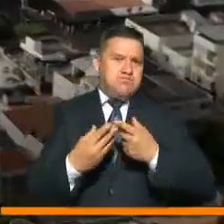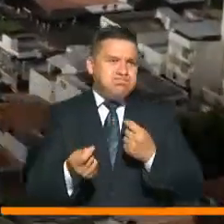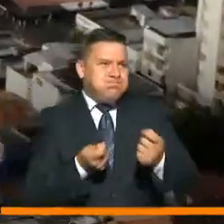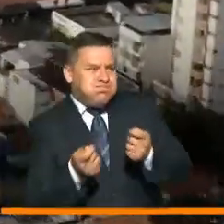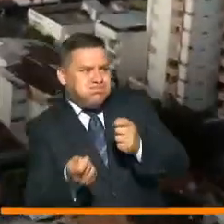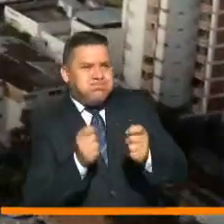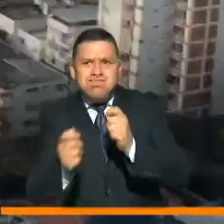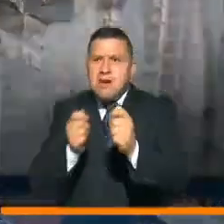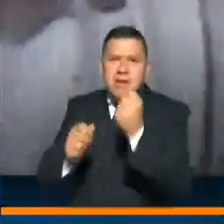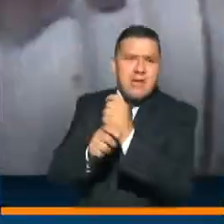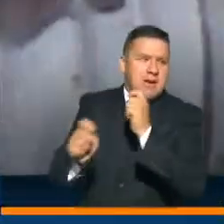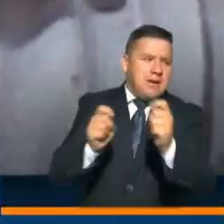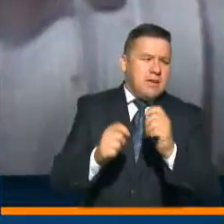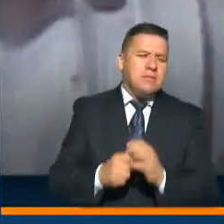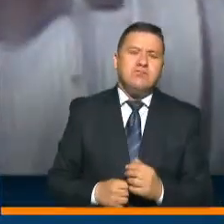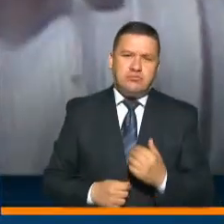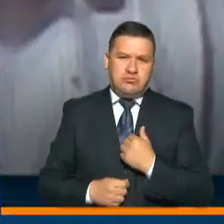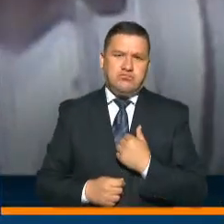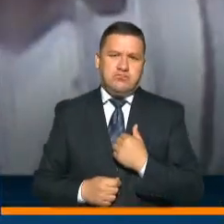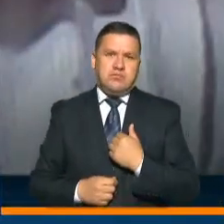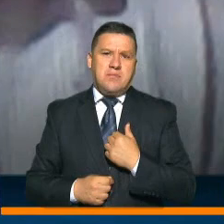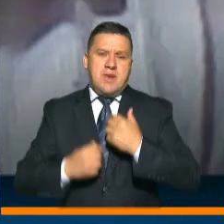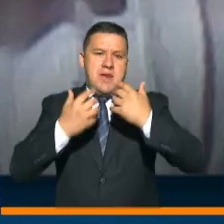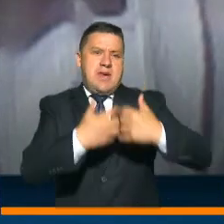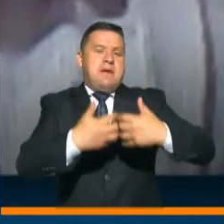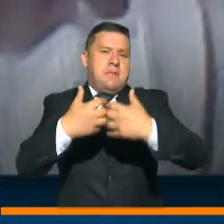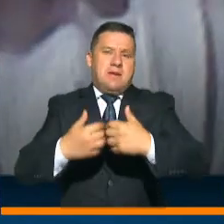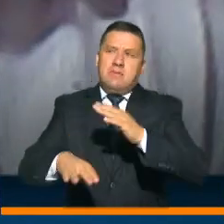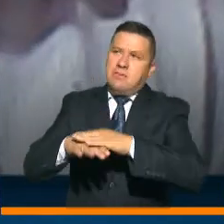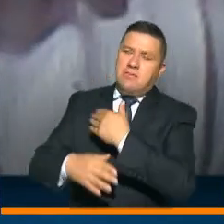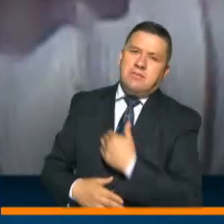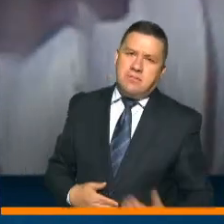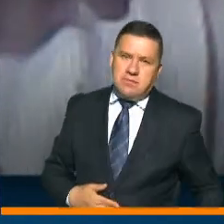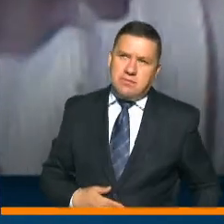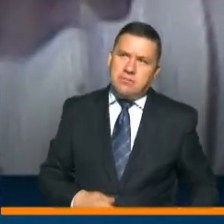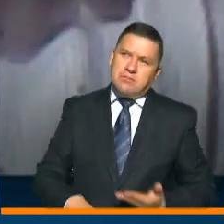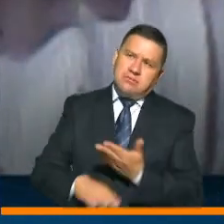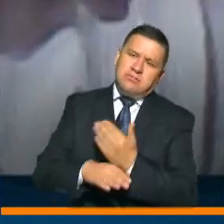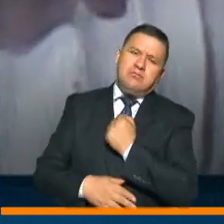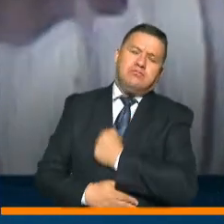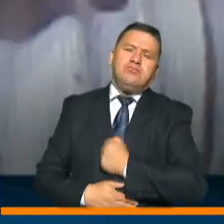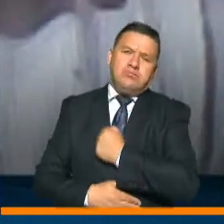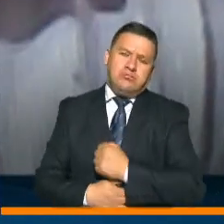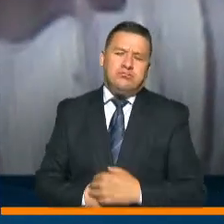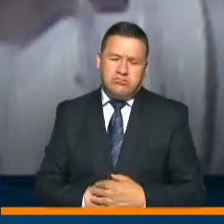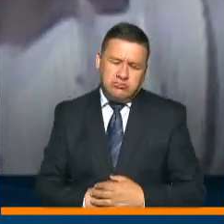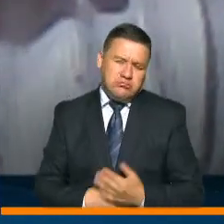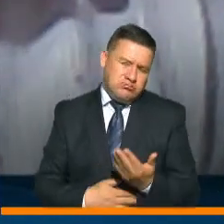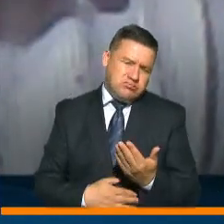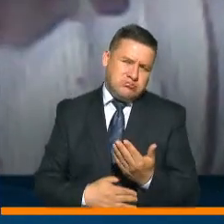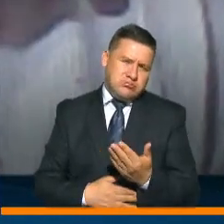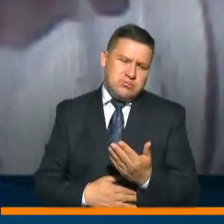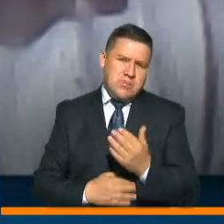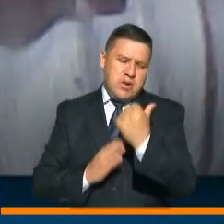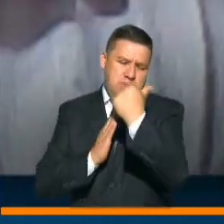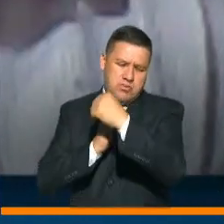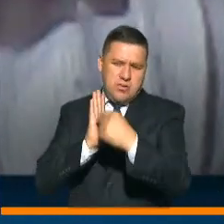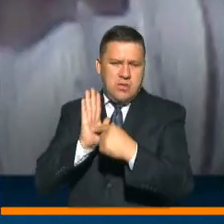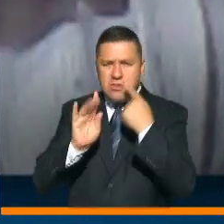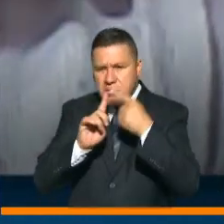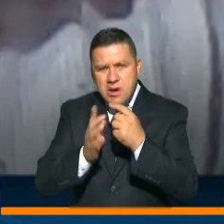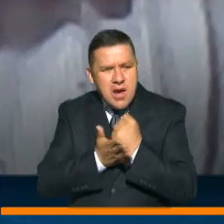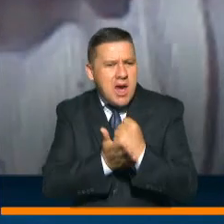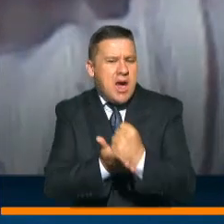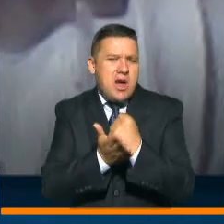sostenernos y sostener los empleados. Yo como empresario, señor presidente, le pediría, por favor, que siga con los programas de